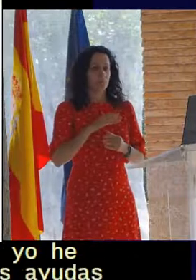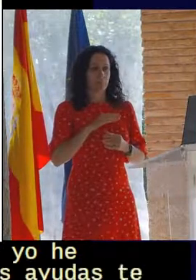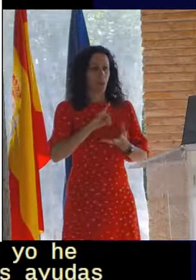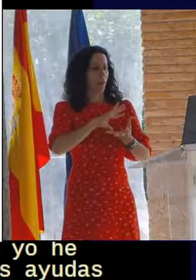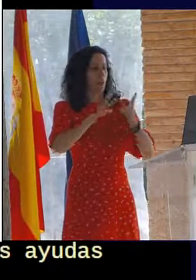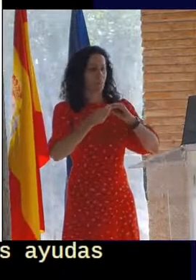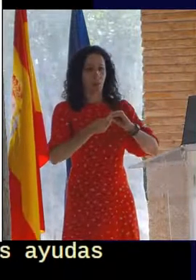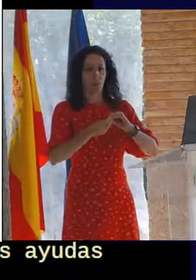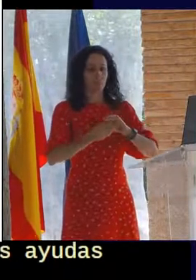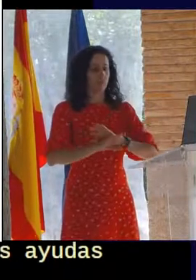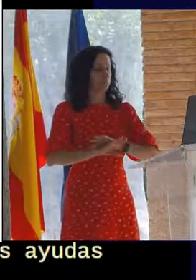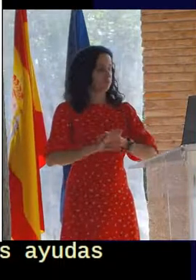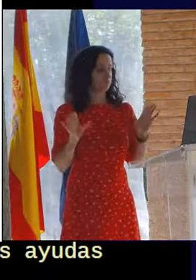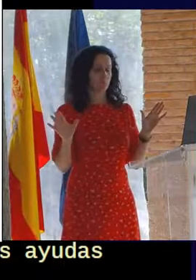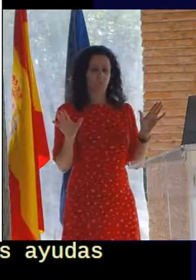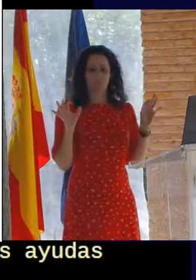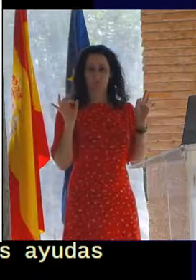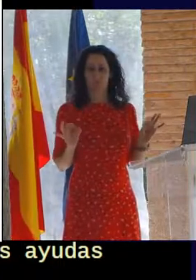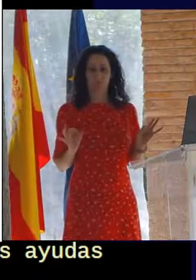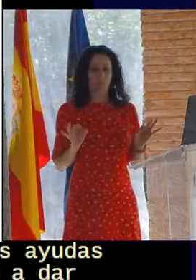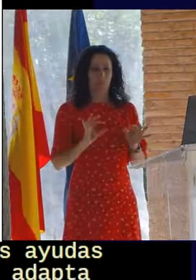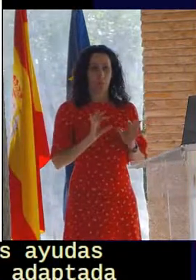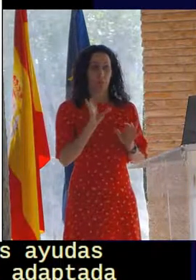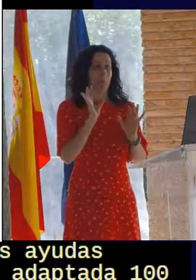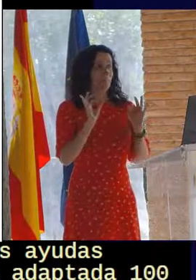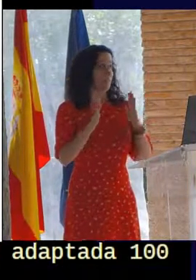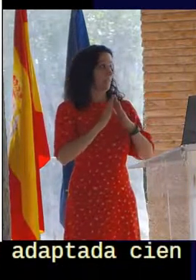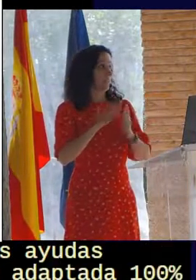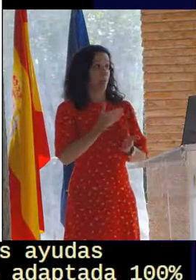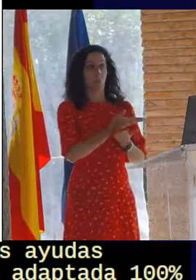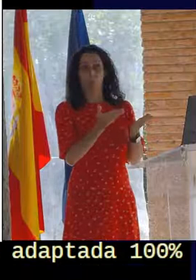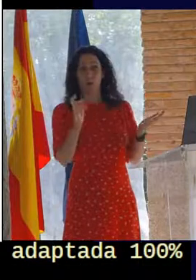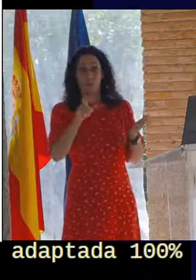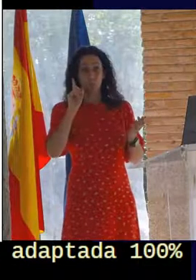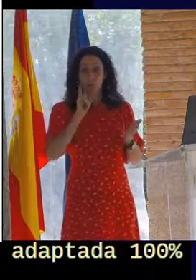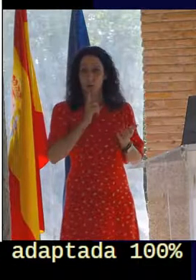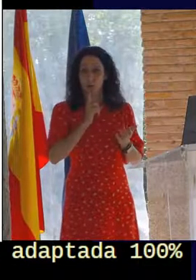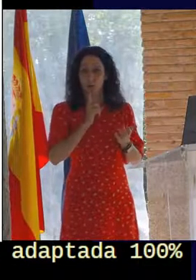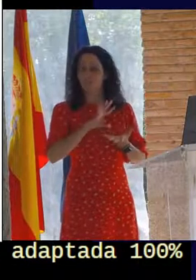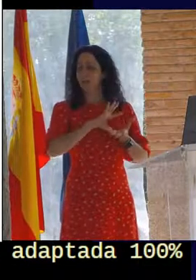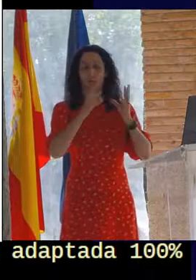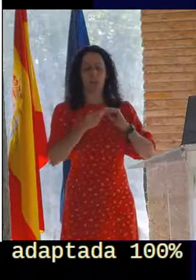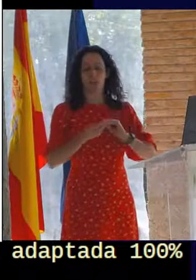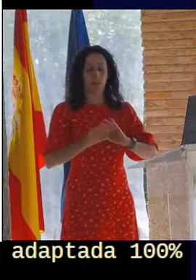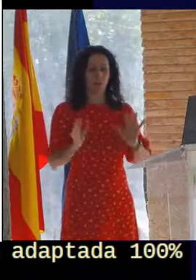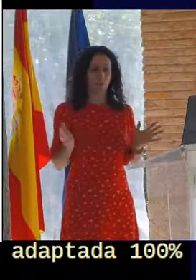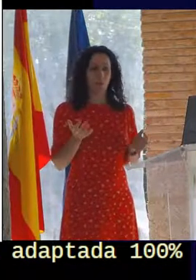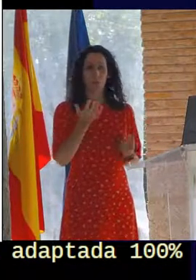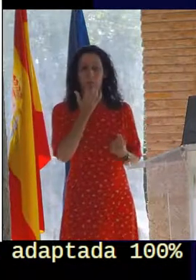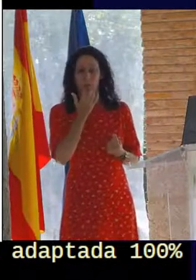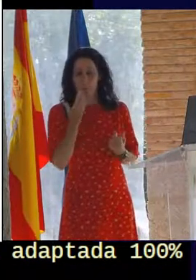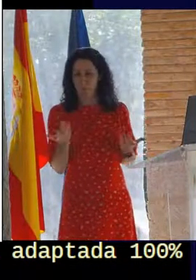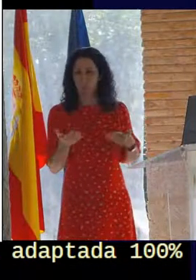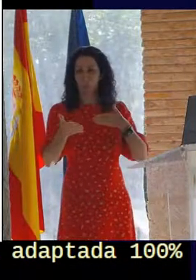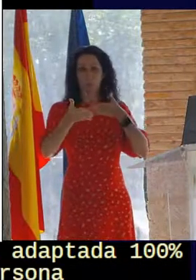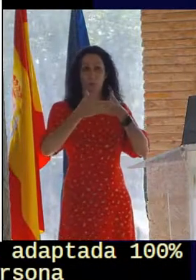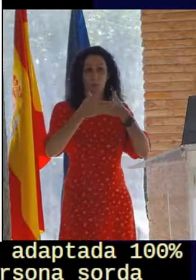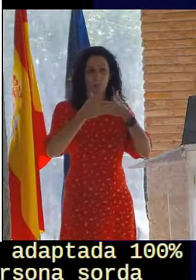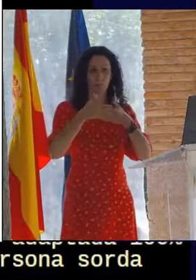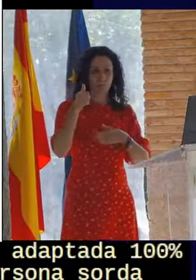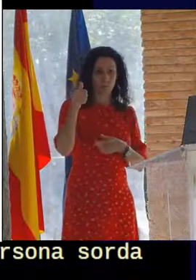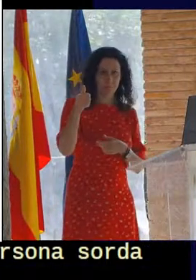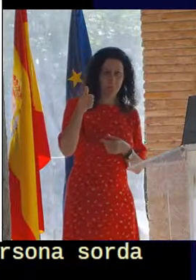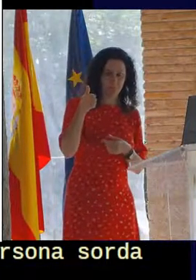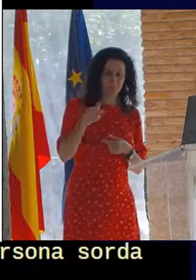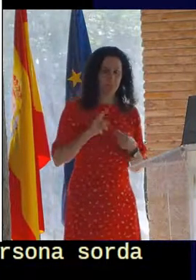técnicas por ejemplo en mi caso Yo tengo mi casa adaptada 100% a todas mis necesidades y una una casa de una persona sorda seguramente